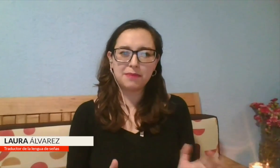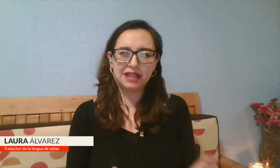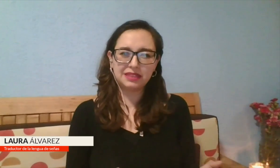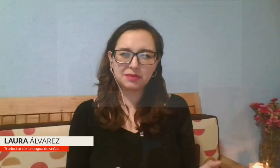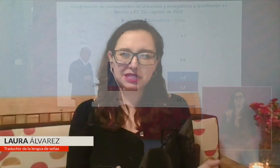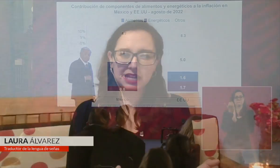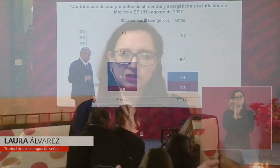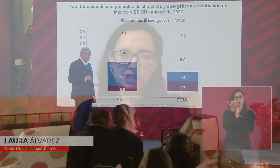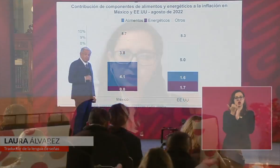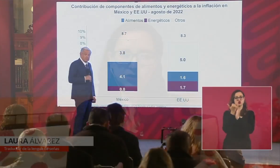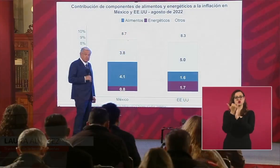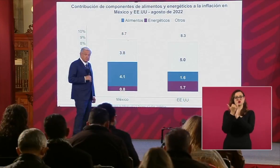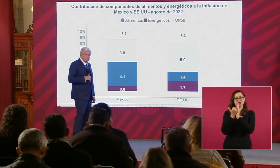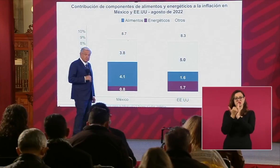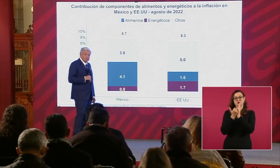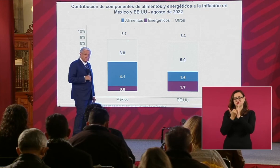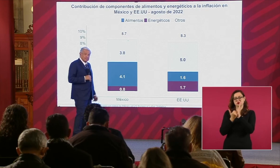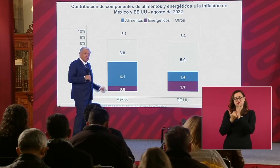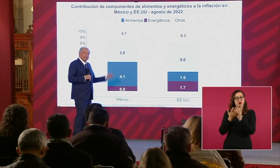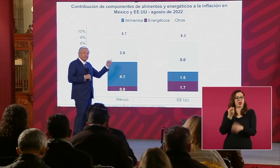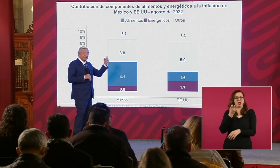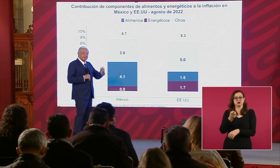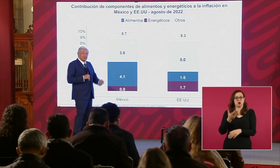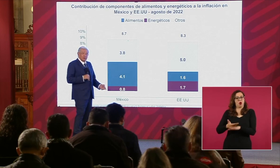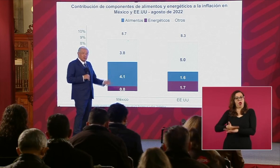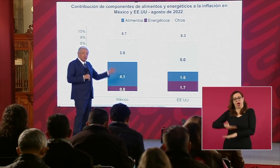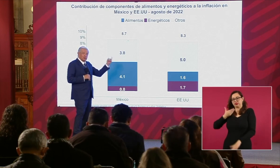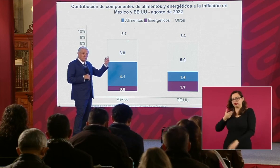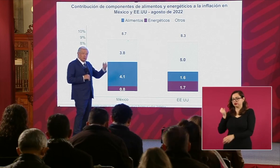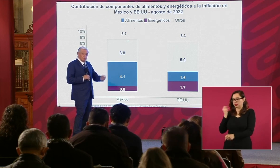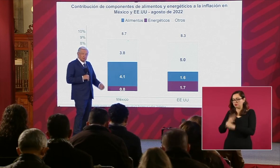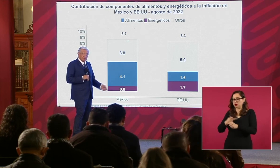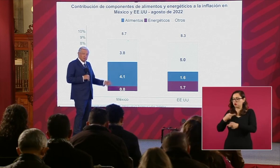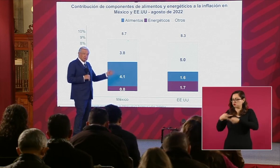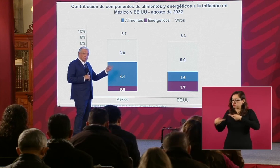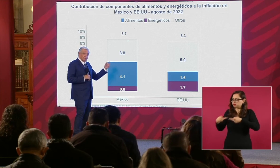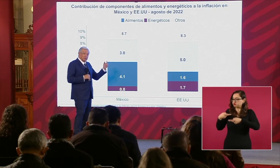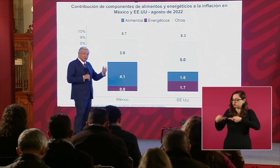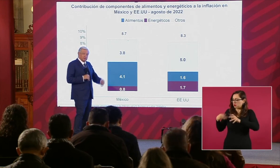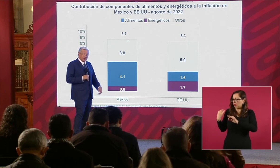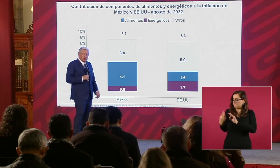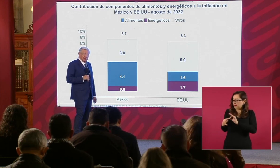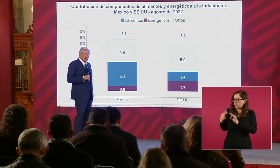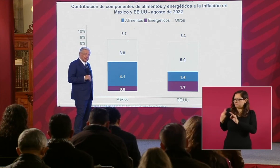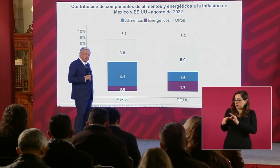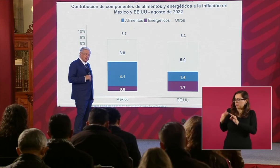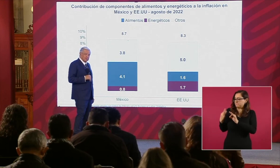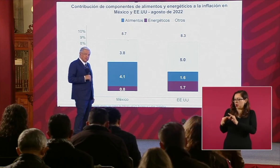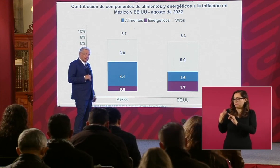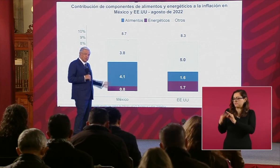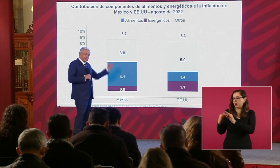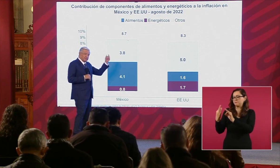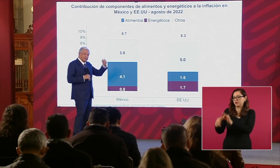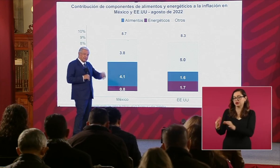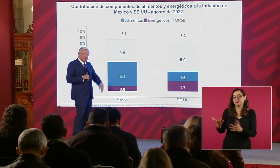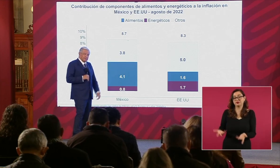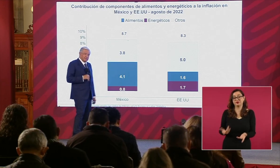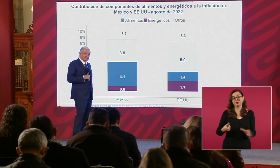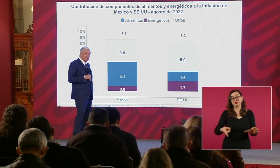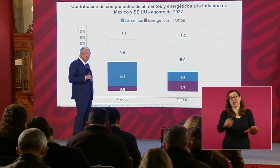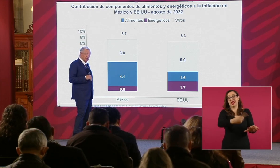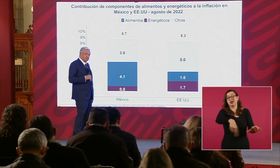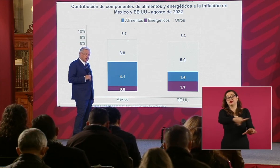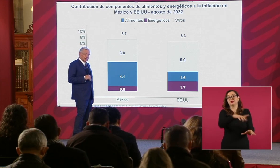siempre era para temas relacionados con el sector de la discapacidad. Entonces tenían algún evento especial